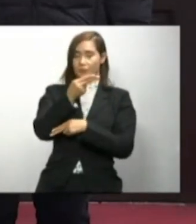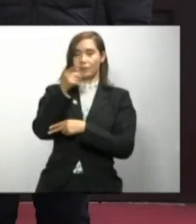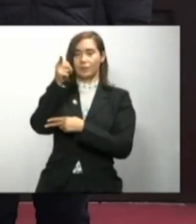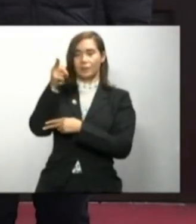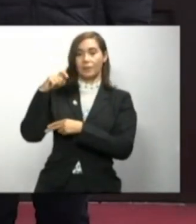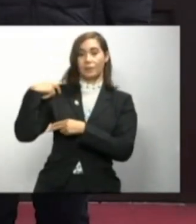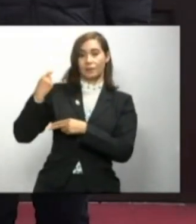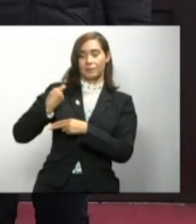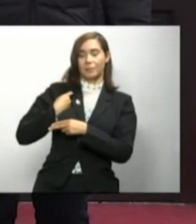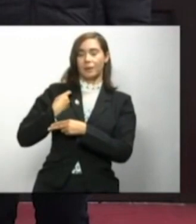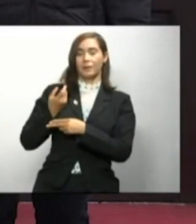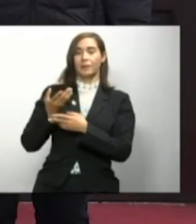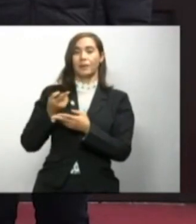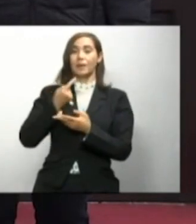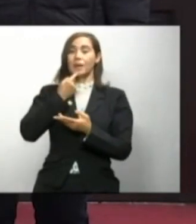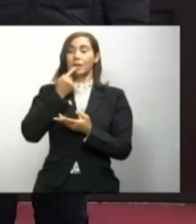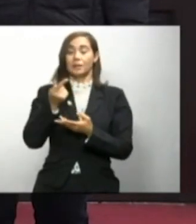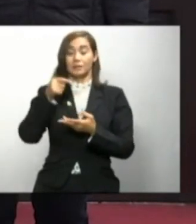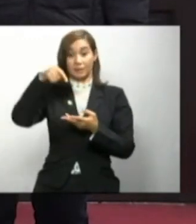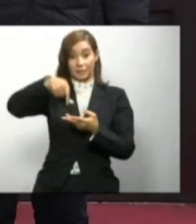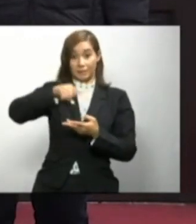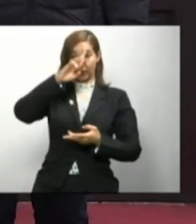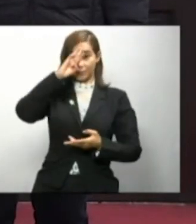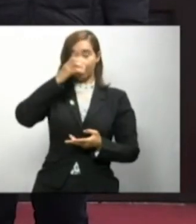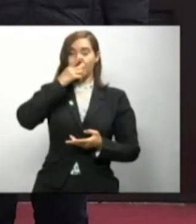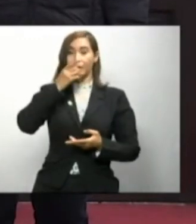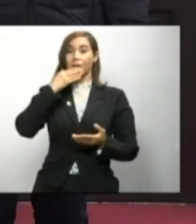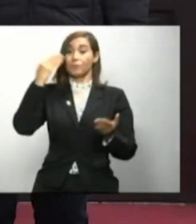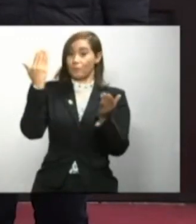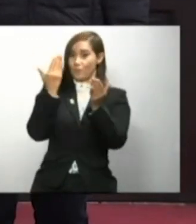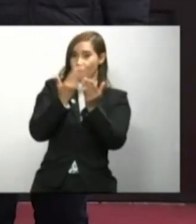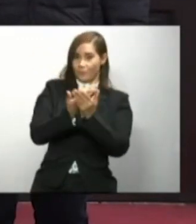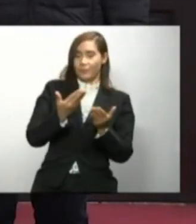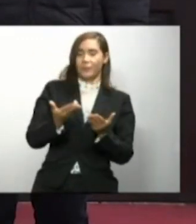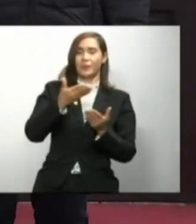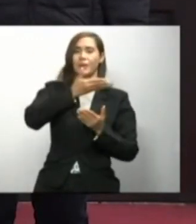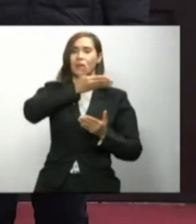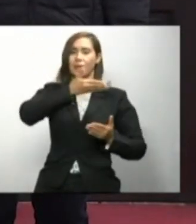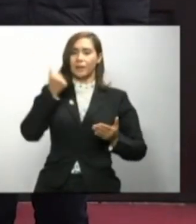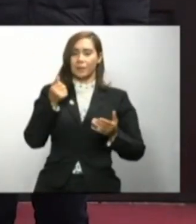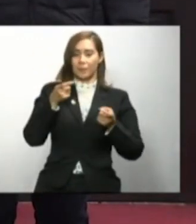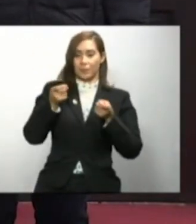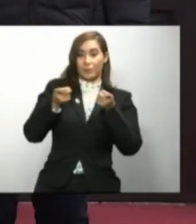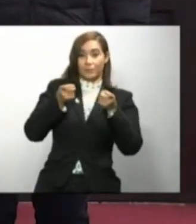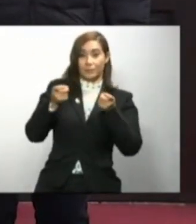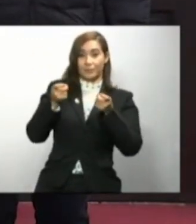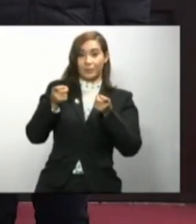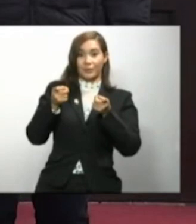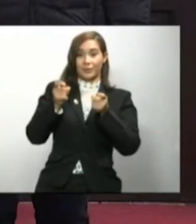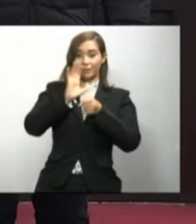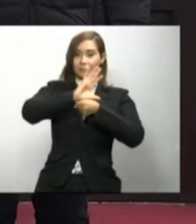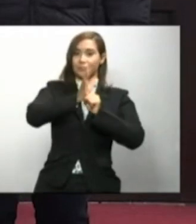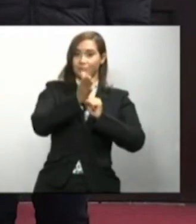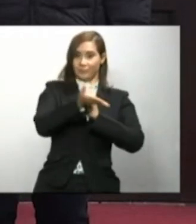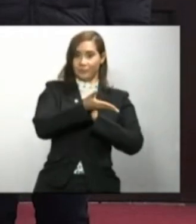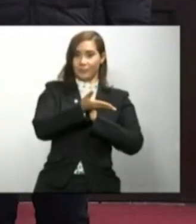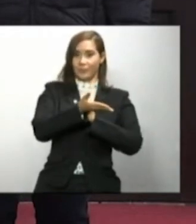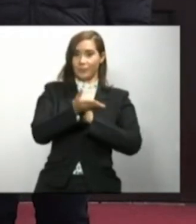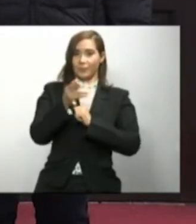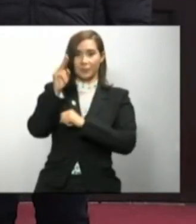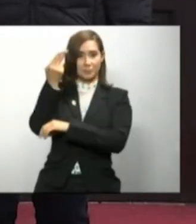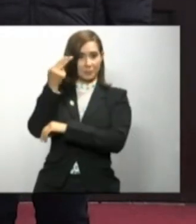pues ellos dicen que este país es el lugar donde mejor ha manejado la pandemia y también